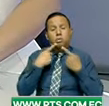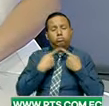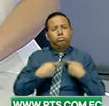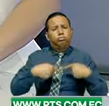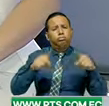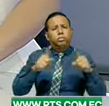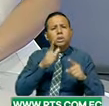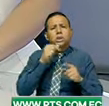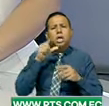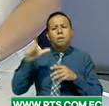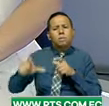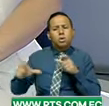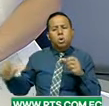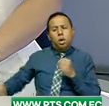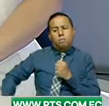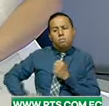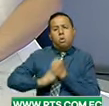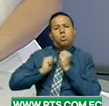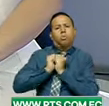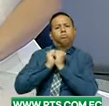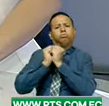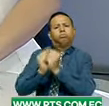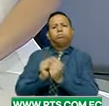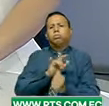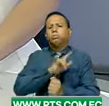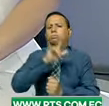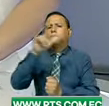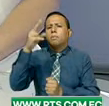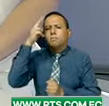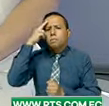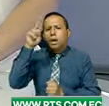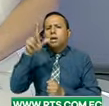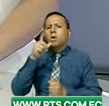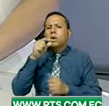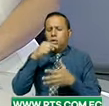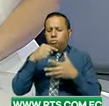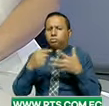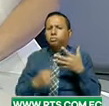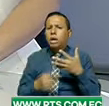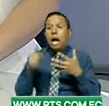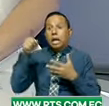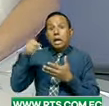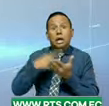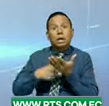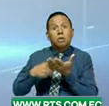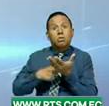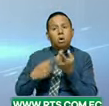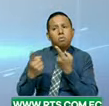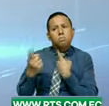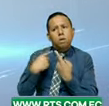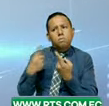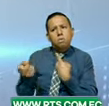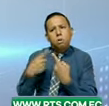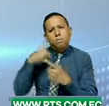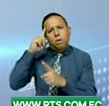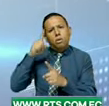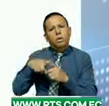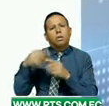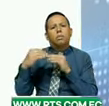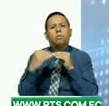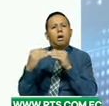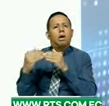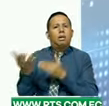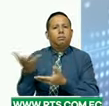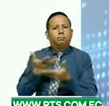que le acompañará durante esta importante cita, en la que se analizarán acuerdos bilaterales. El presidente